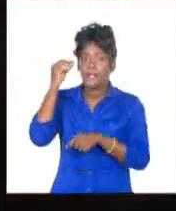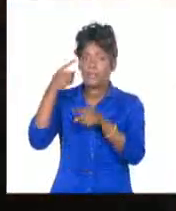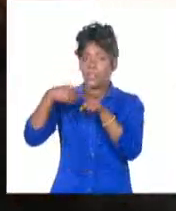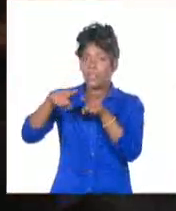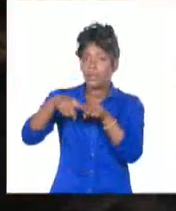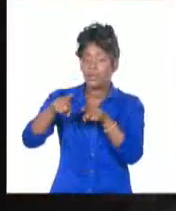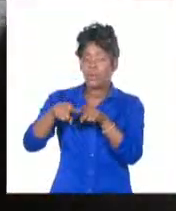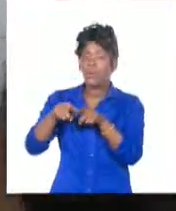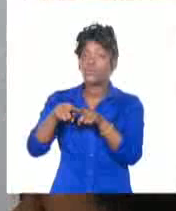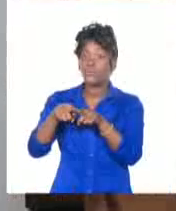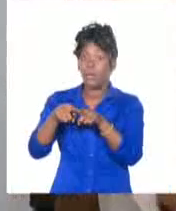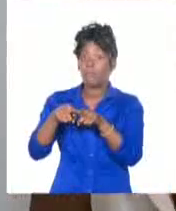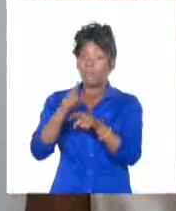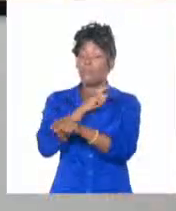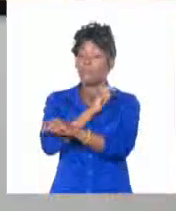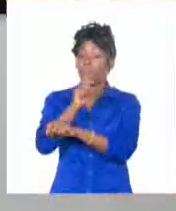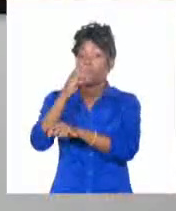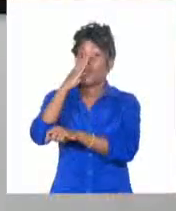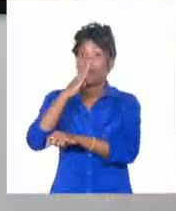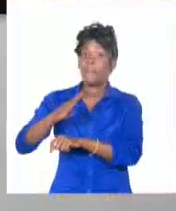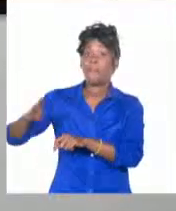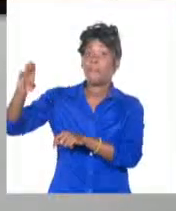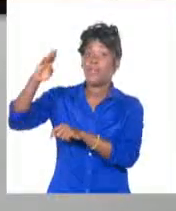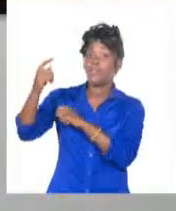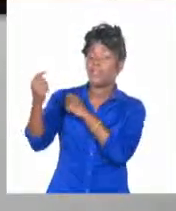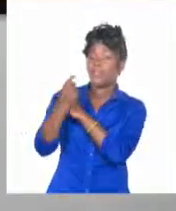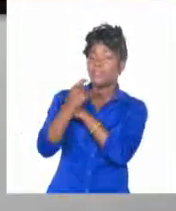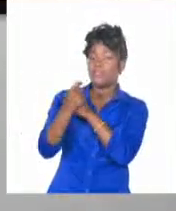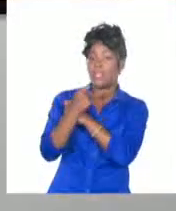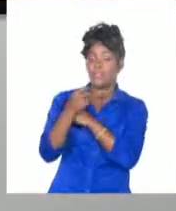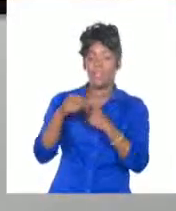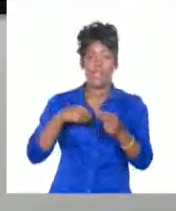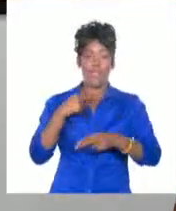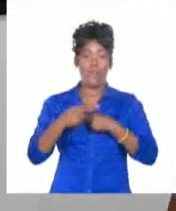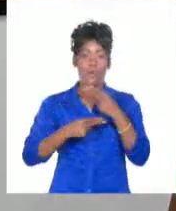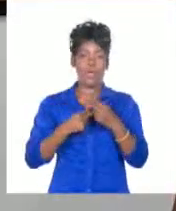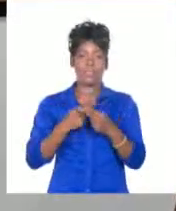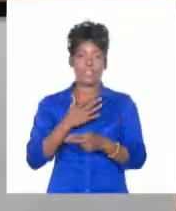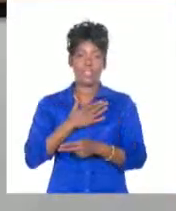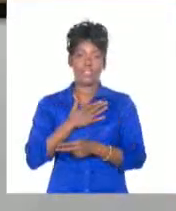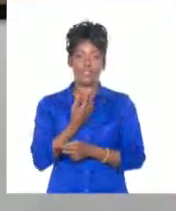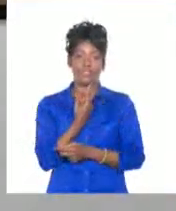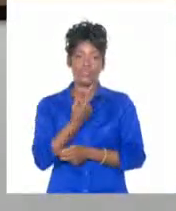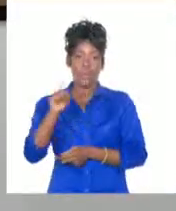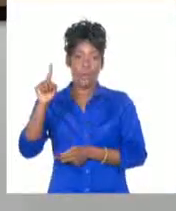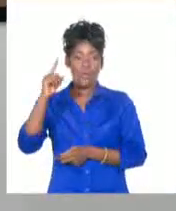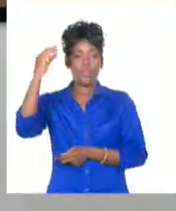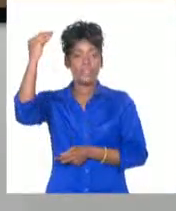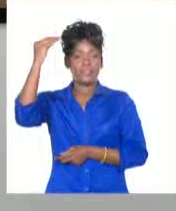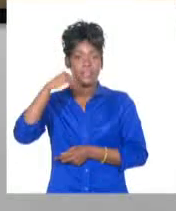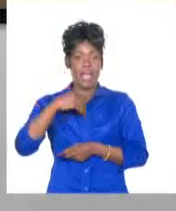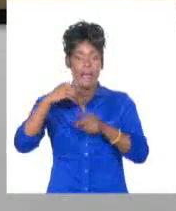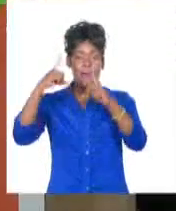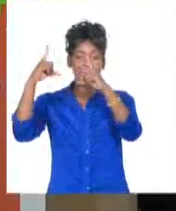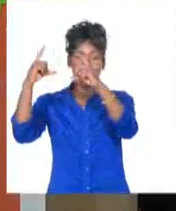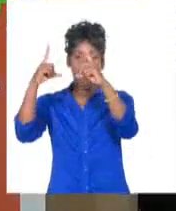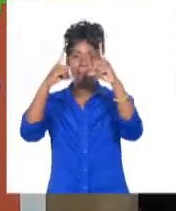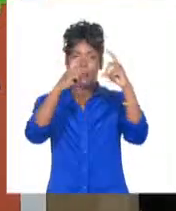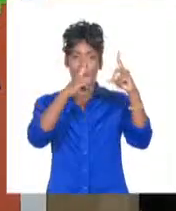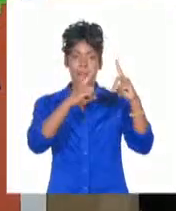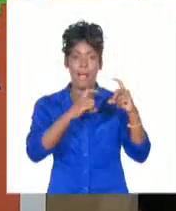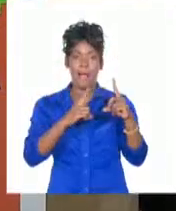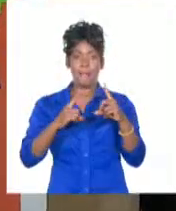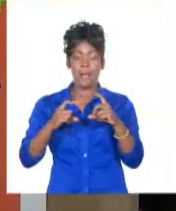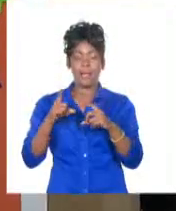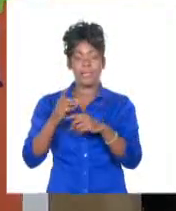cartel. Y eso genera desde luego una gran diversidad estética y conceptual.